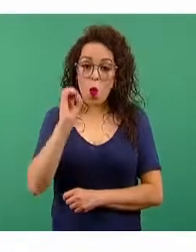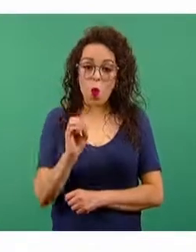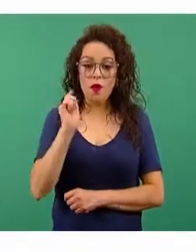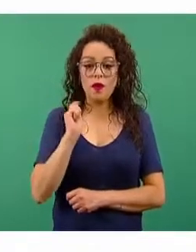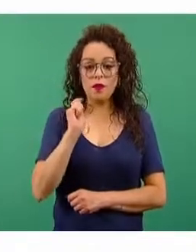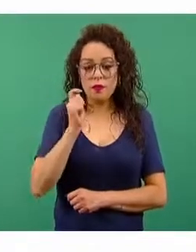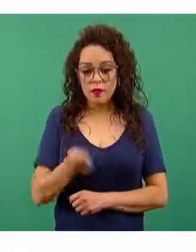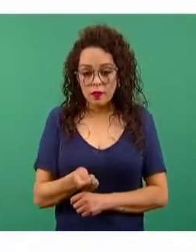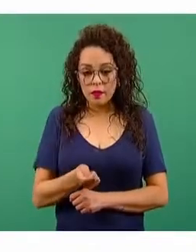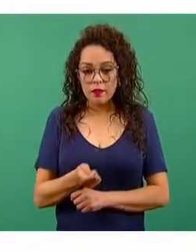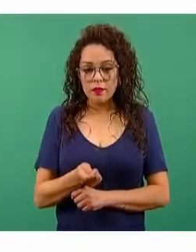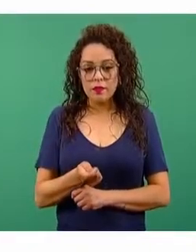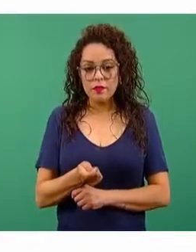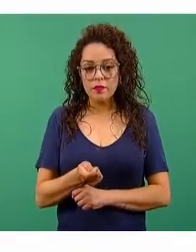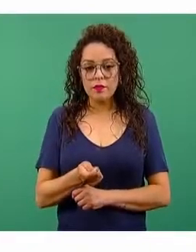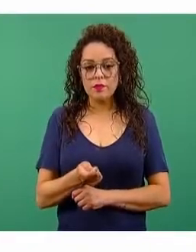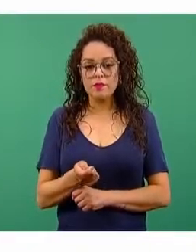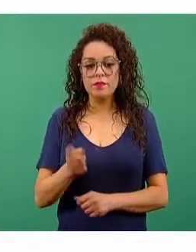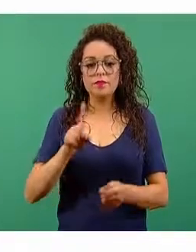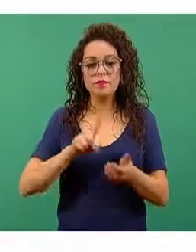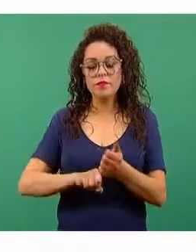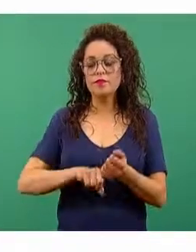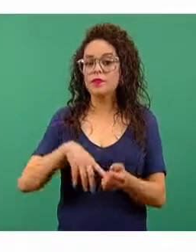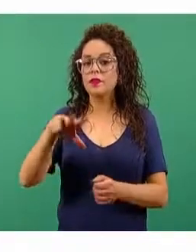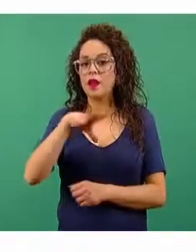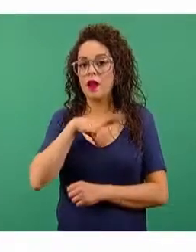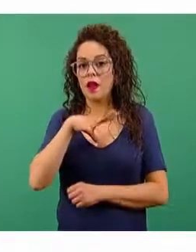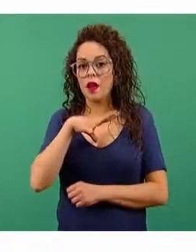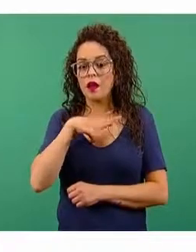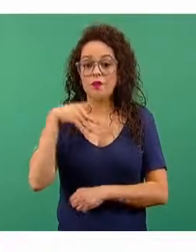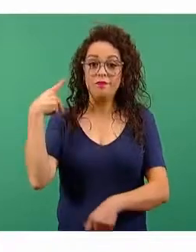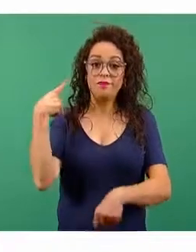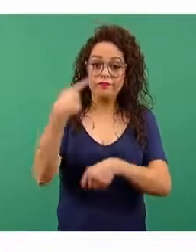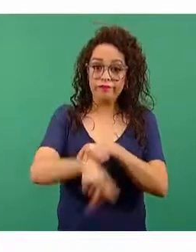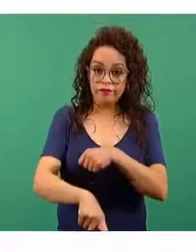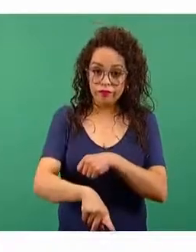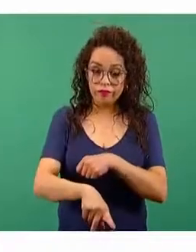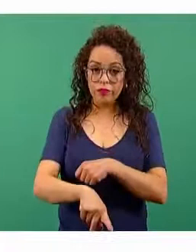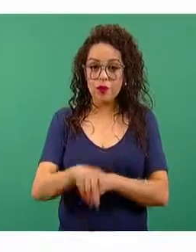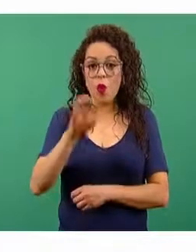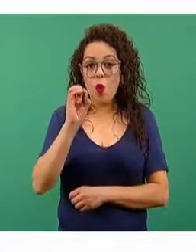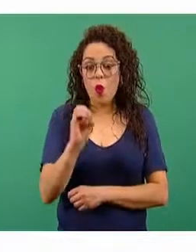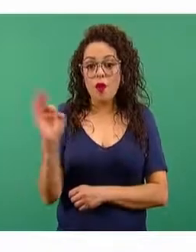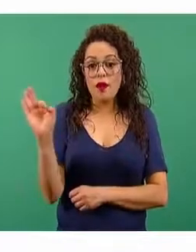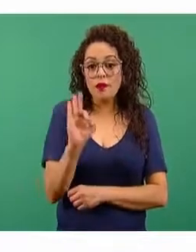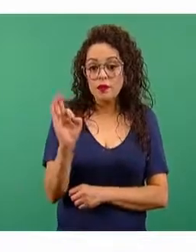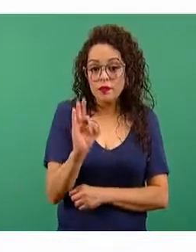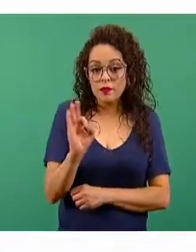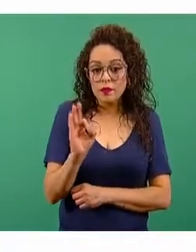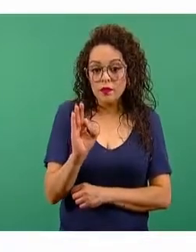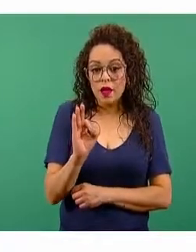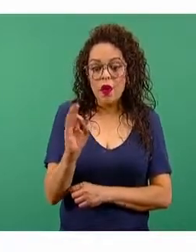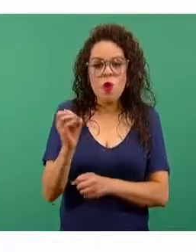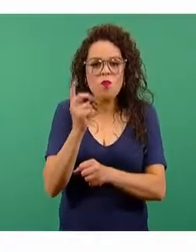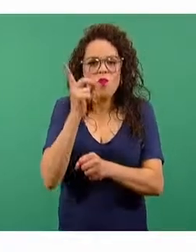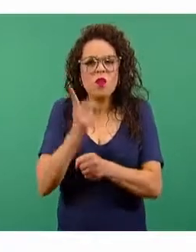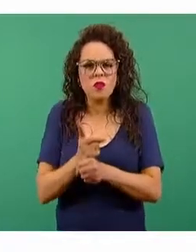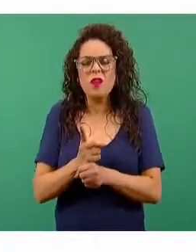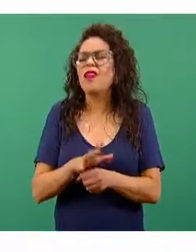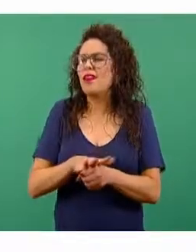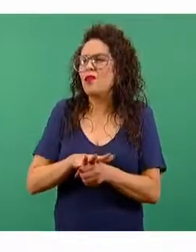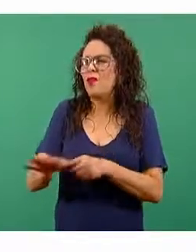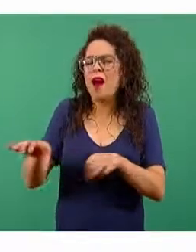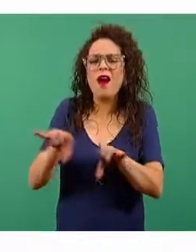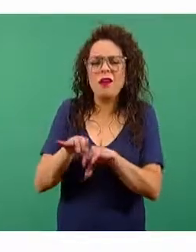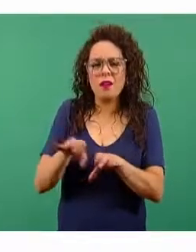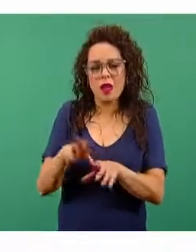ocupación, que también representa una condición ya sea de riesgo o de oportunidad. ¿En qué sentido? Las personas